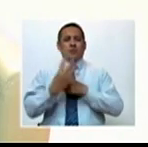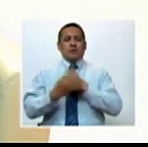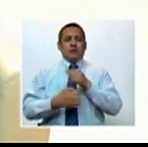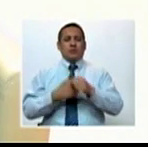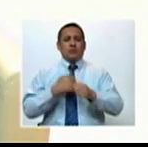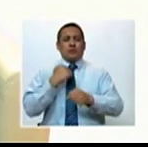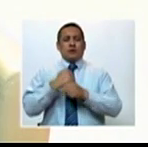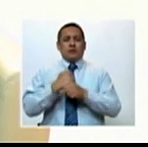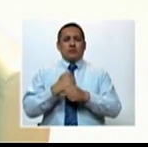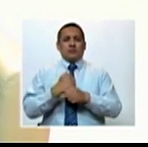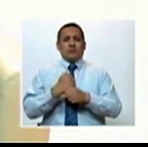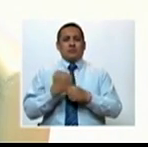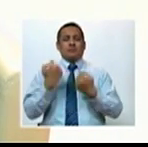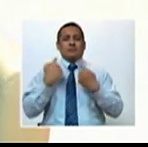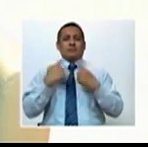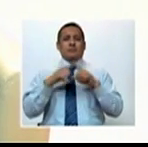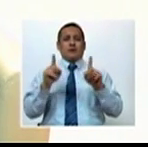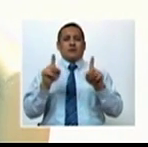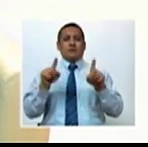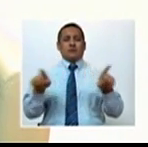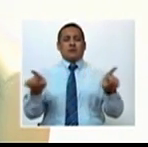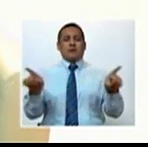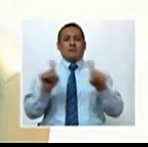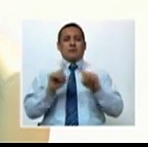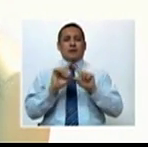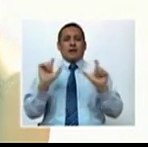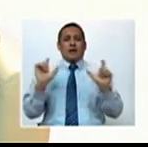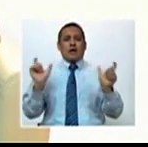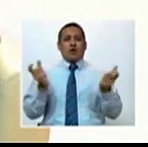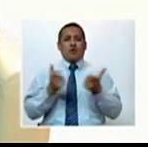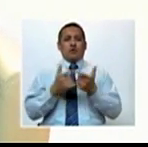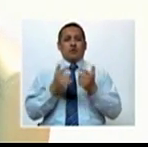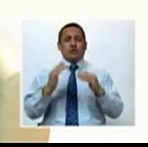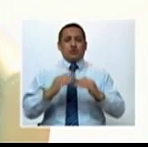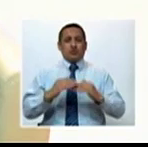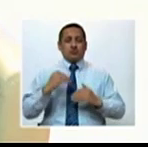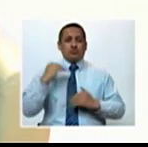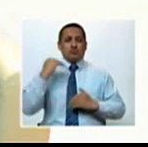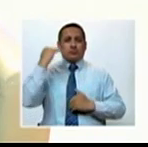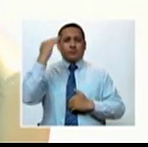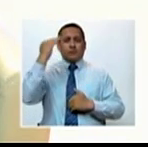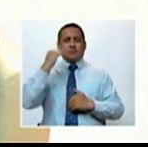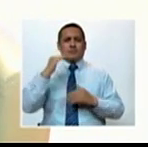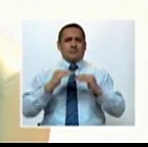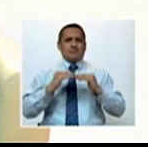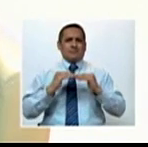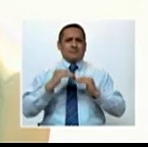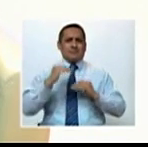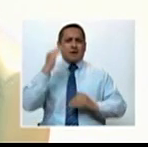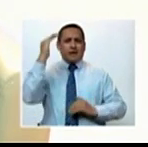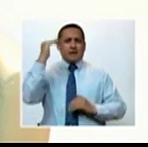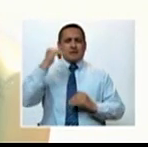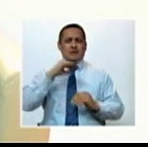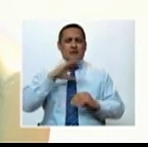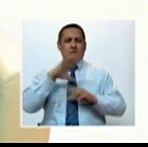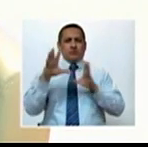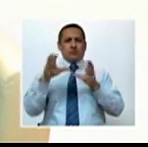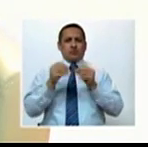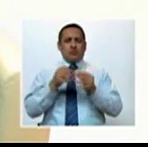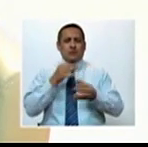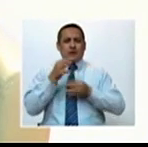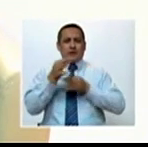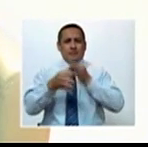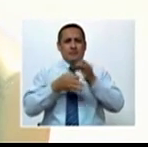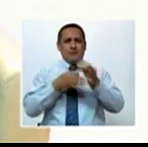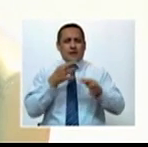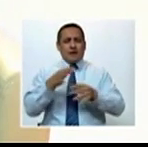Sin embargo, la Corte Suprema va por encima de lo que ha manifestado el fiscal